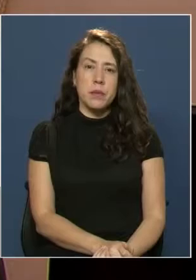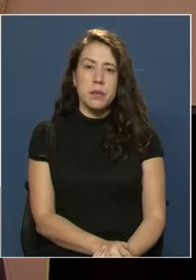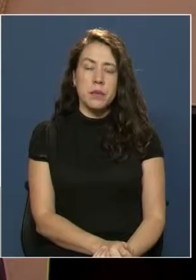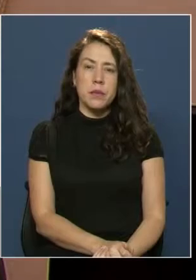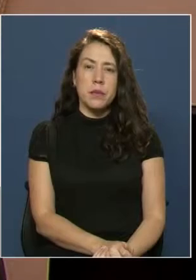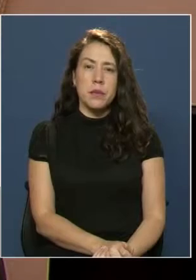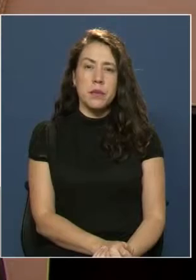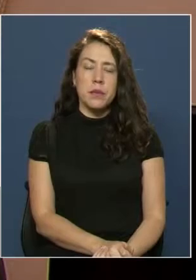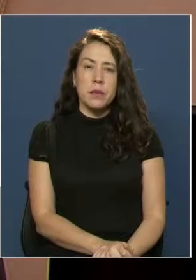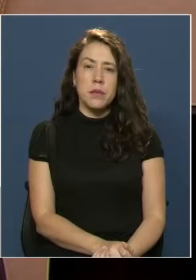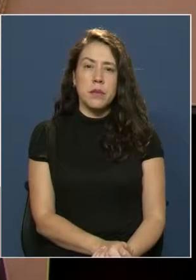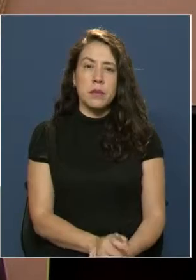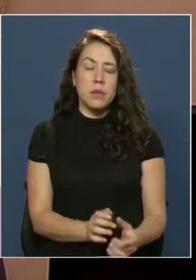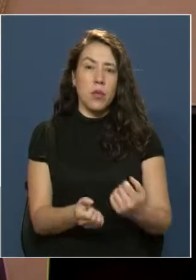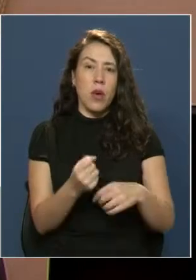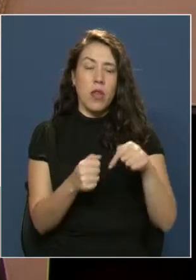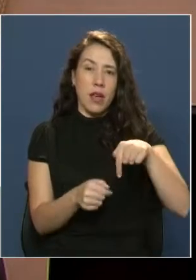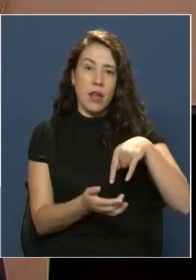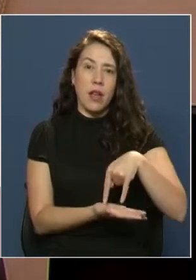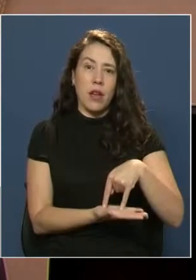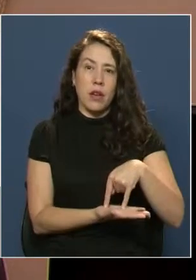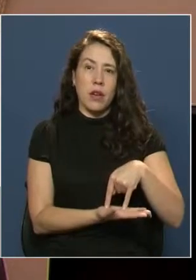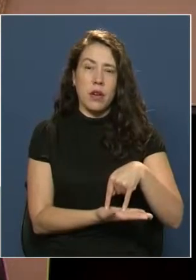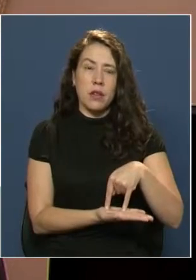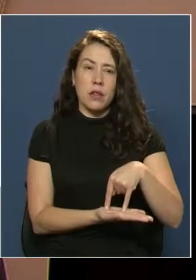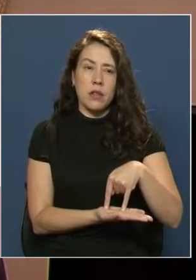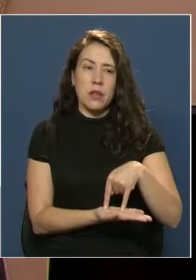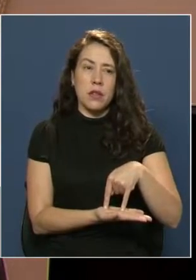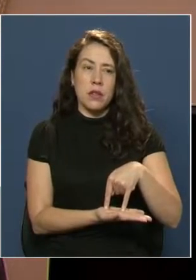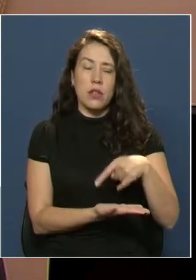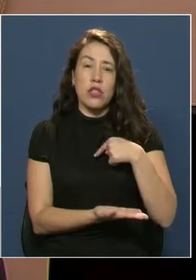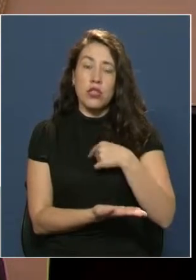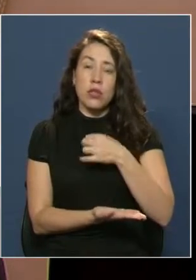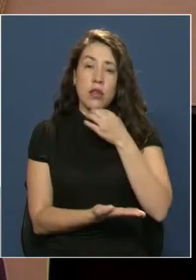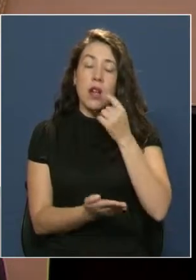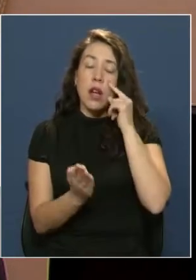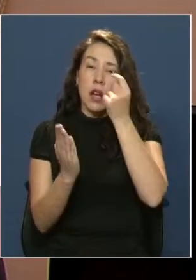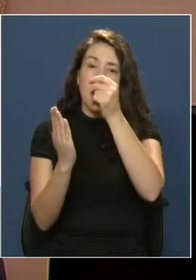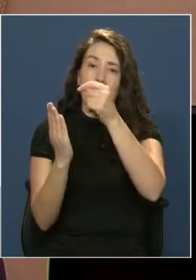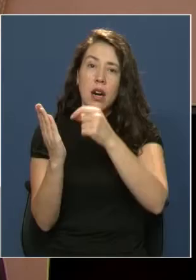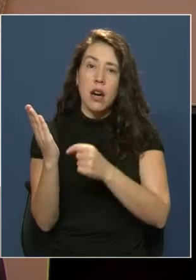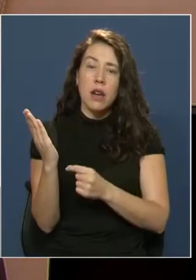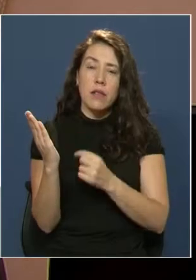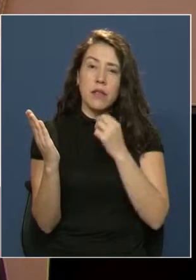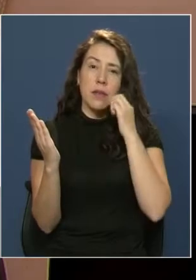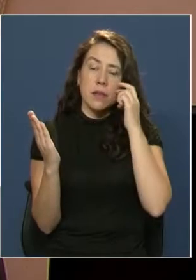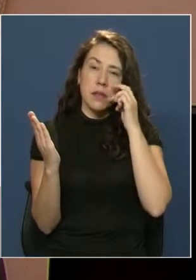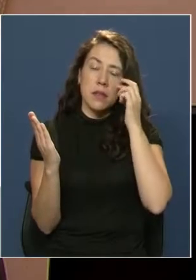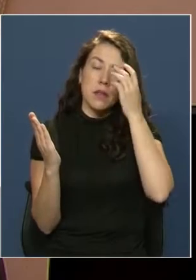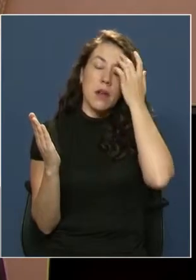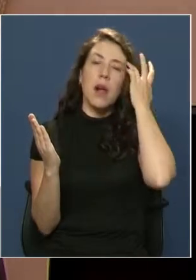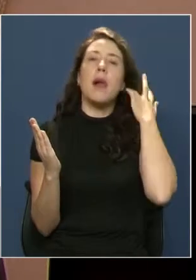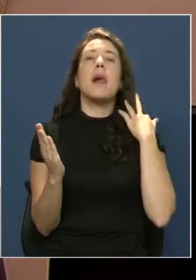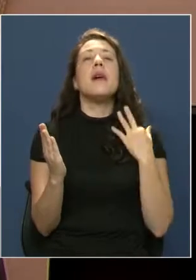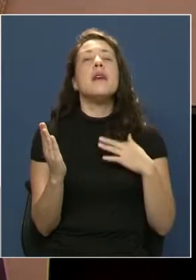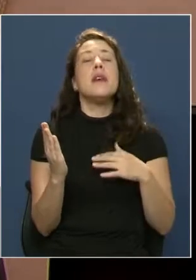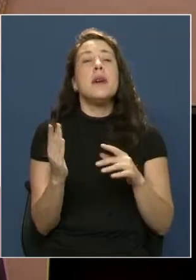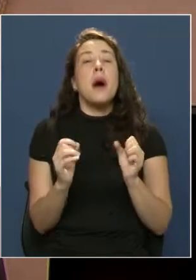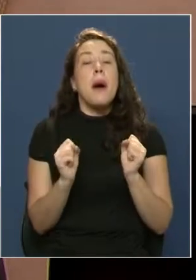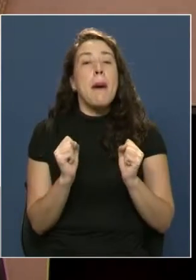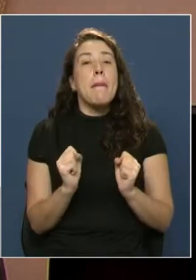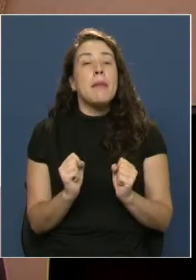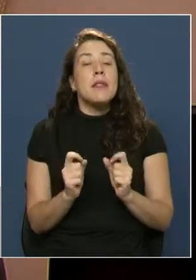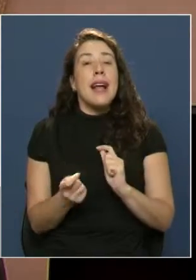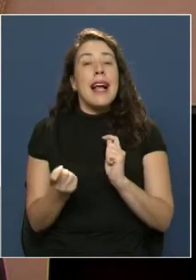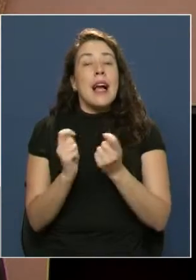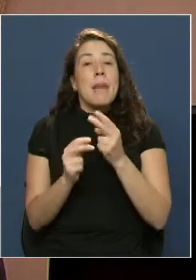Hace algunos años, en este mismo Congreso, propuse que se revisara la posibilidad